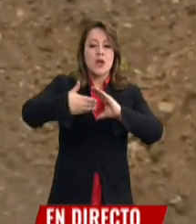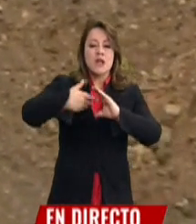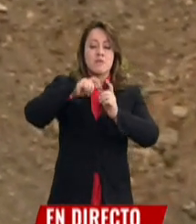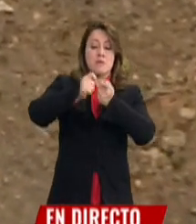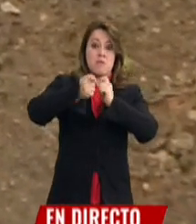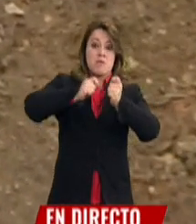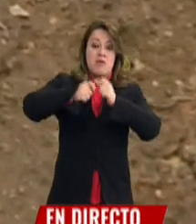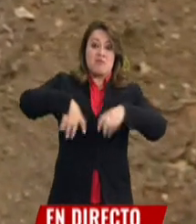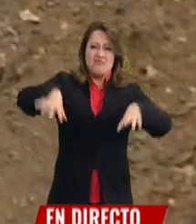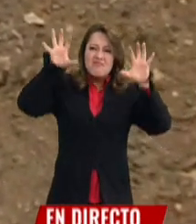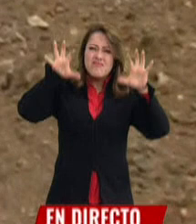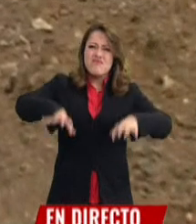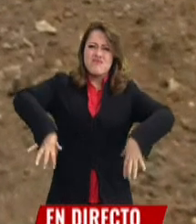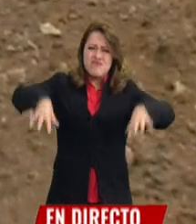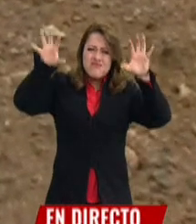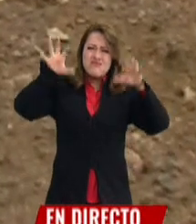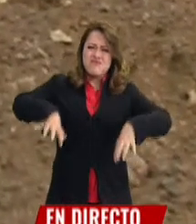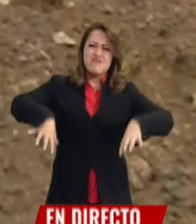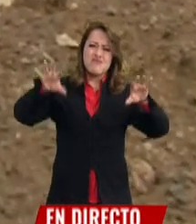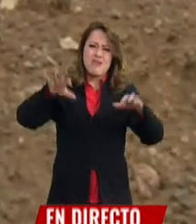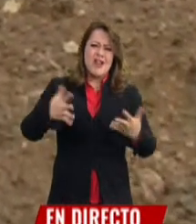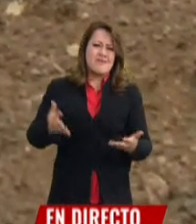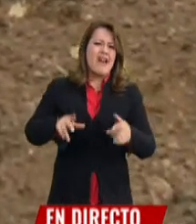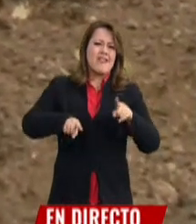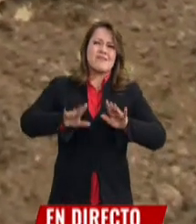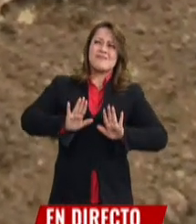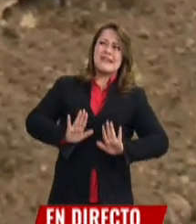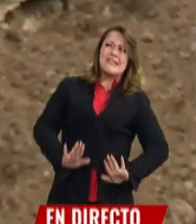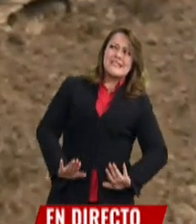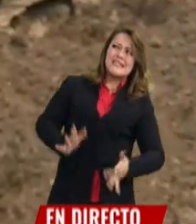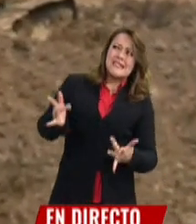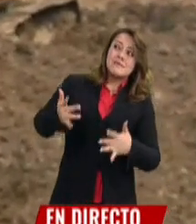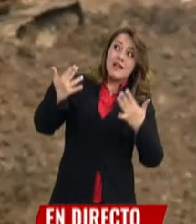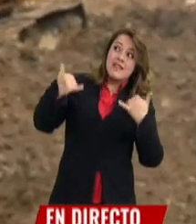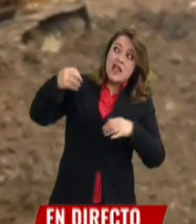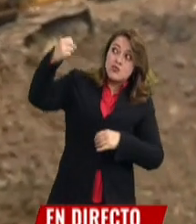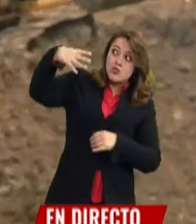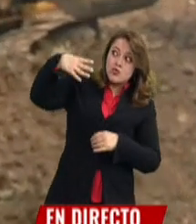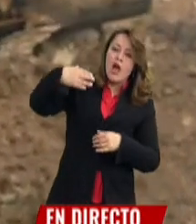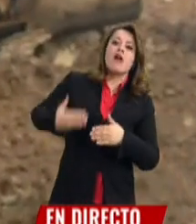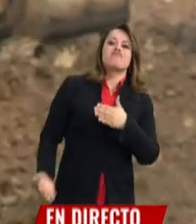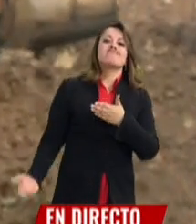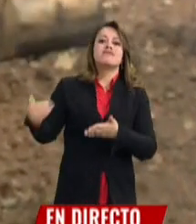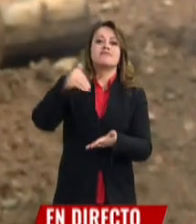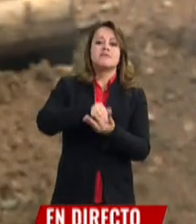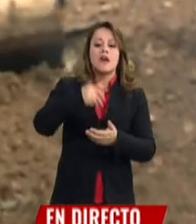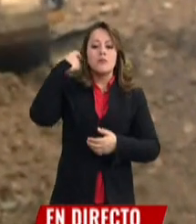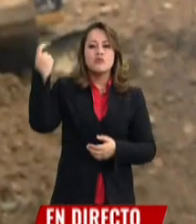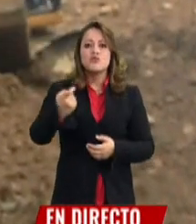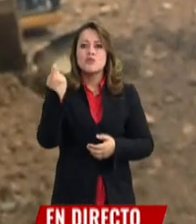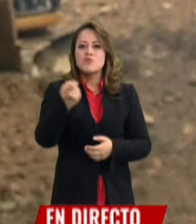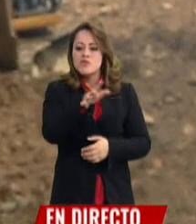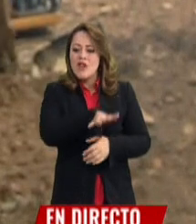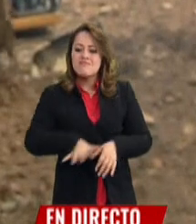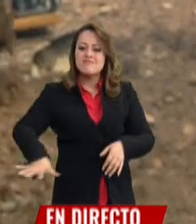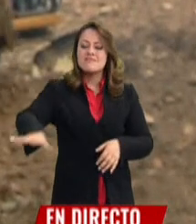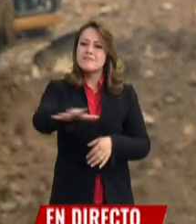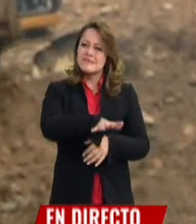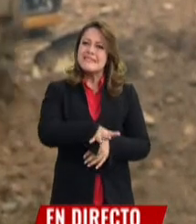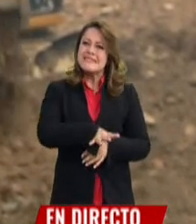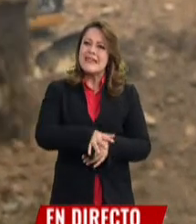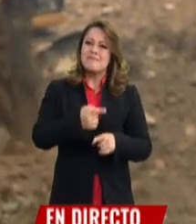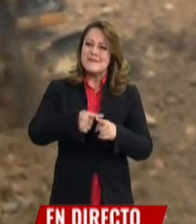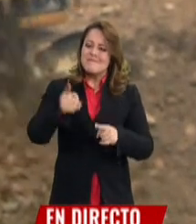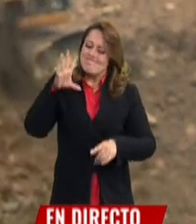reinicio o más bien la apertura por una calzada de la movilidad para los vehículos que se movilizan por este importante país, por esta importante